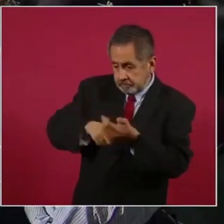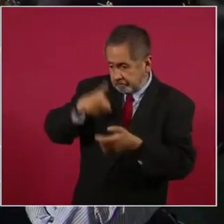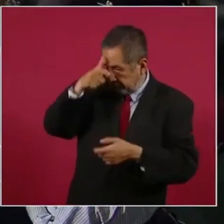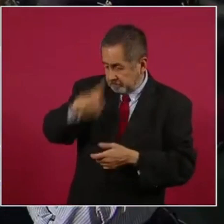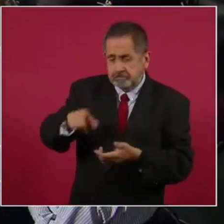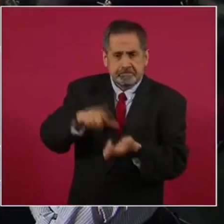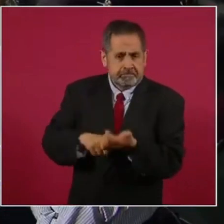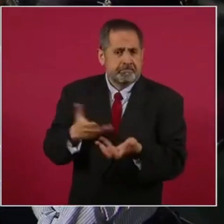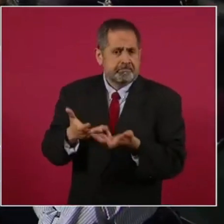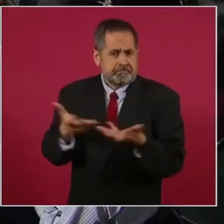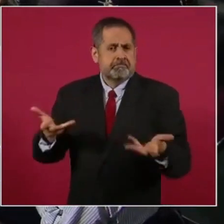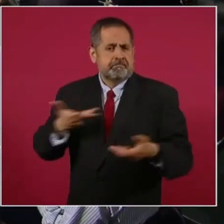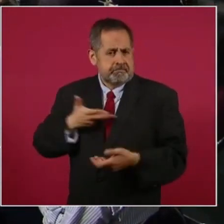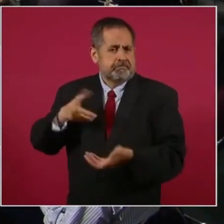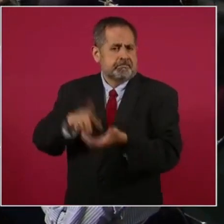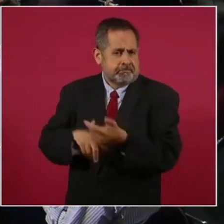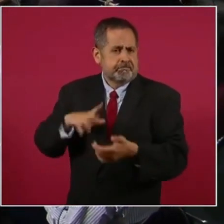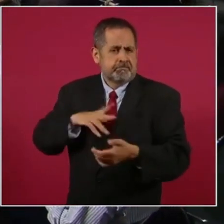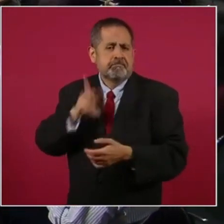petróleo